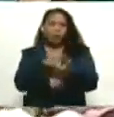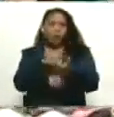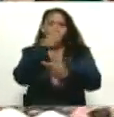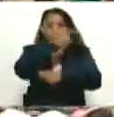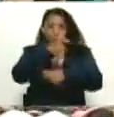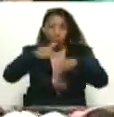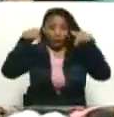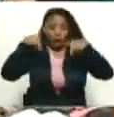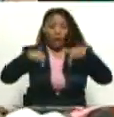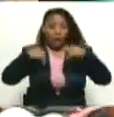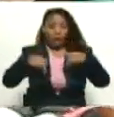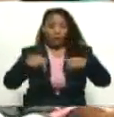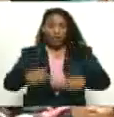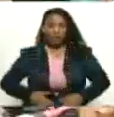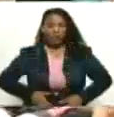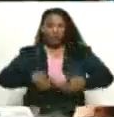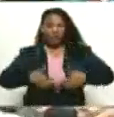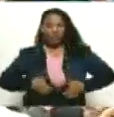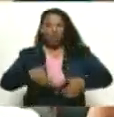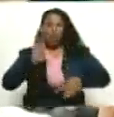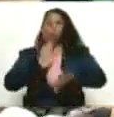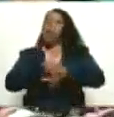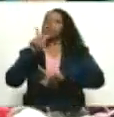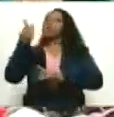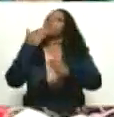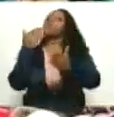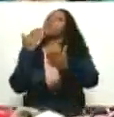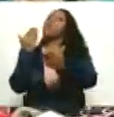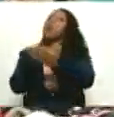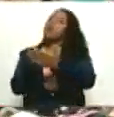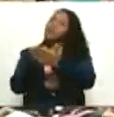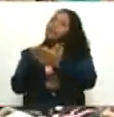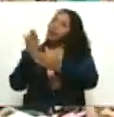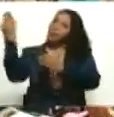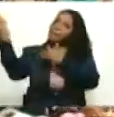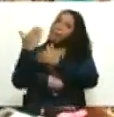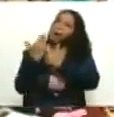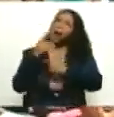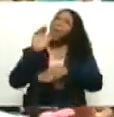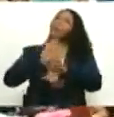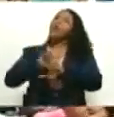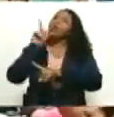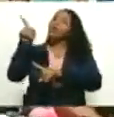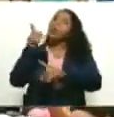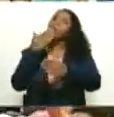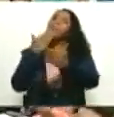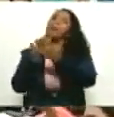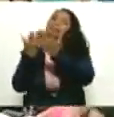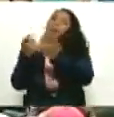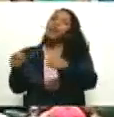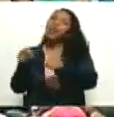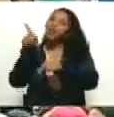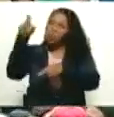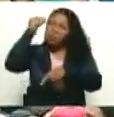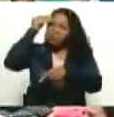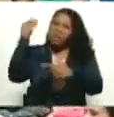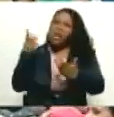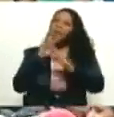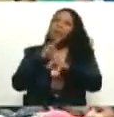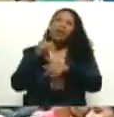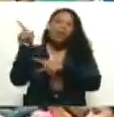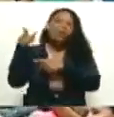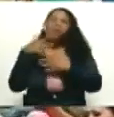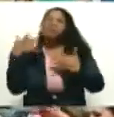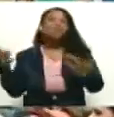aquí, indignada, y le pregunta, ¿por qué tú pediste sanciones? ¿Por qué tú pediste bloqueo? ¿Qué creen ustedes que van a responder